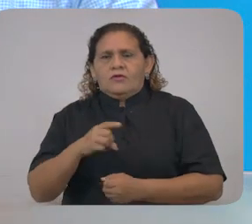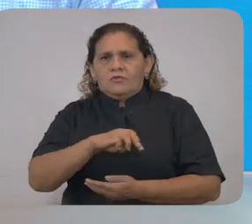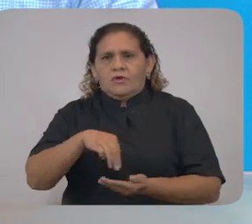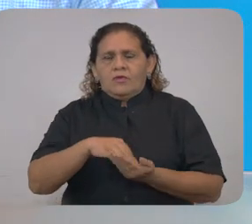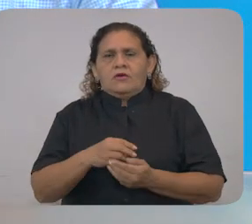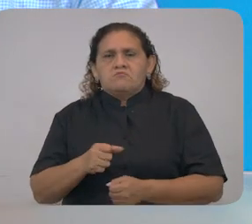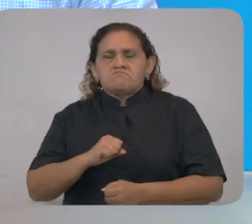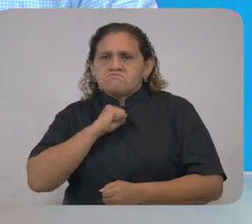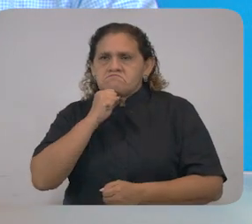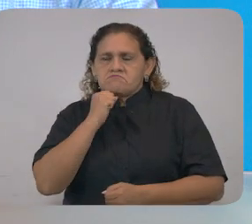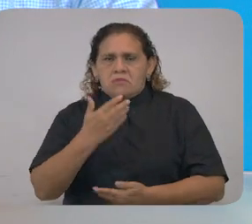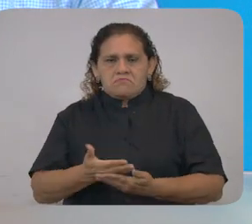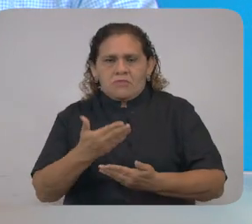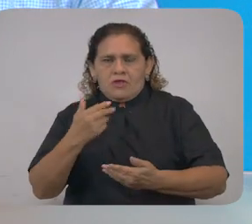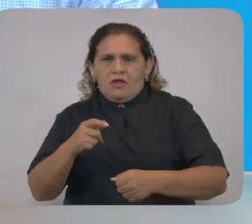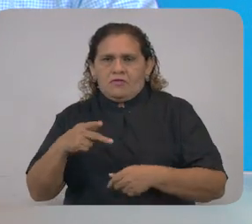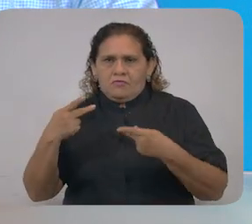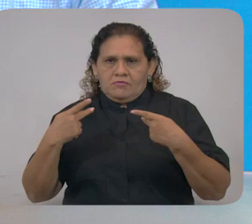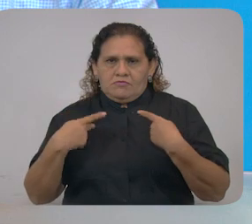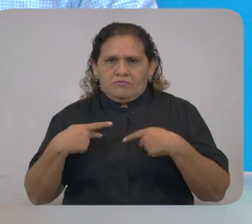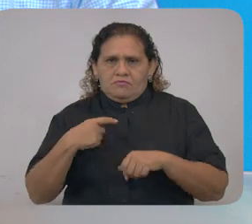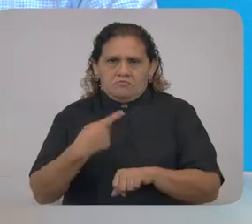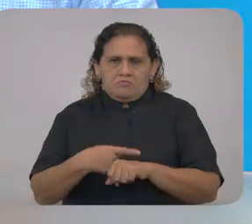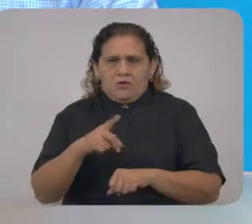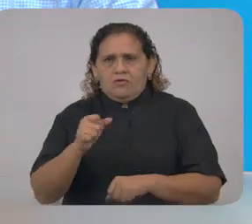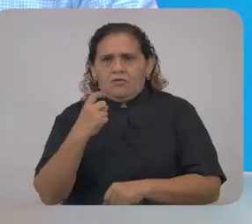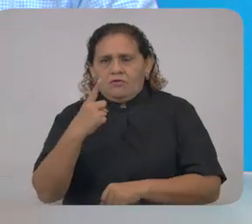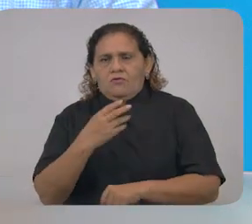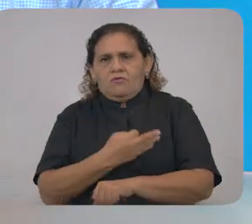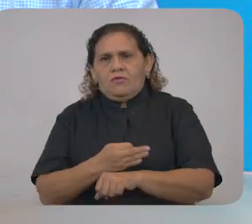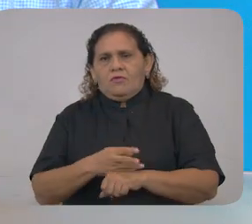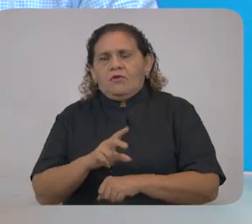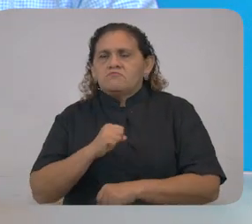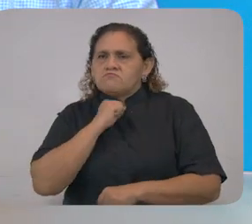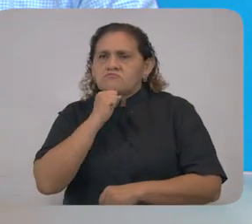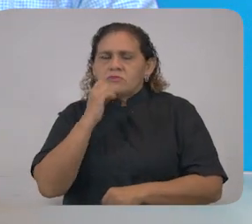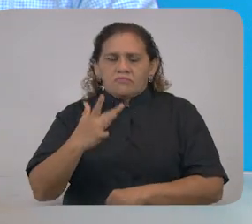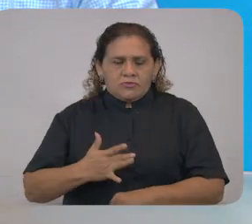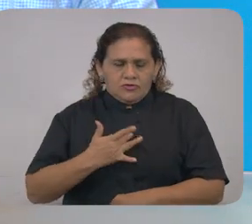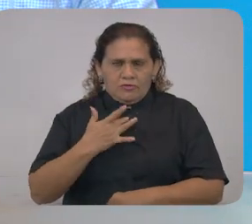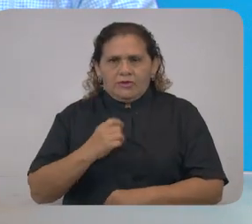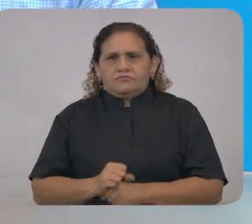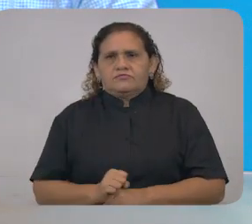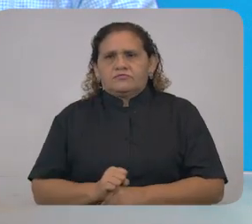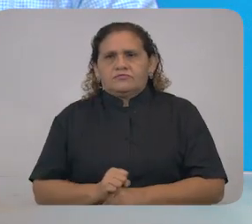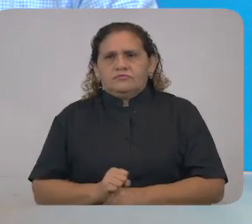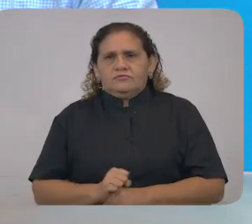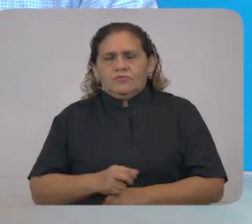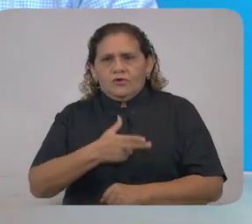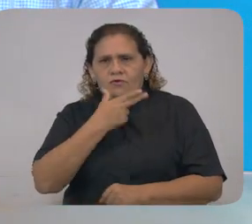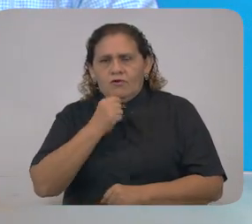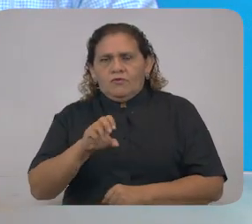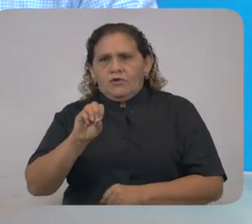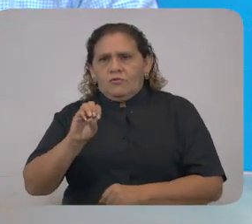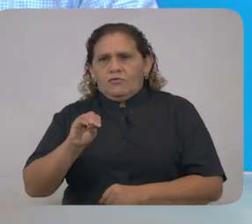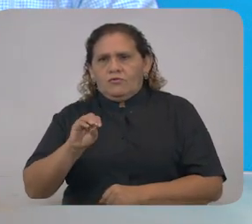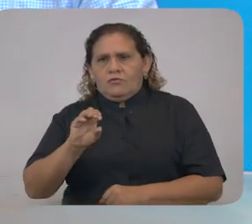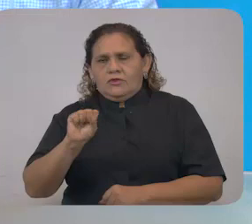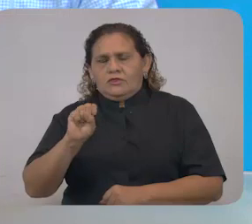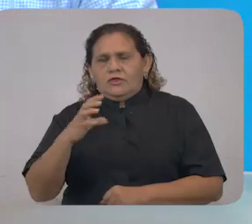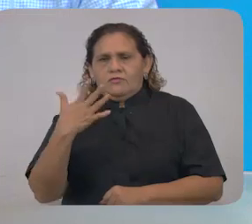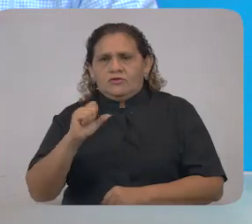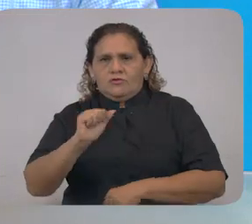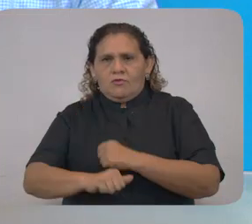sin antecedentes de enfermedades, convivía con un contacto, el cual se reporta sin síntomas. Hombre de 65